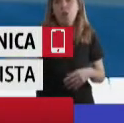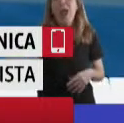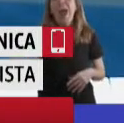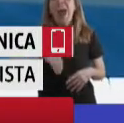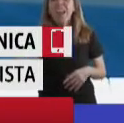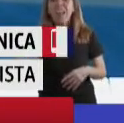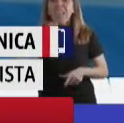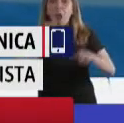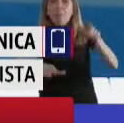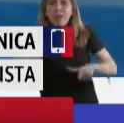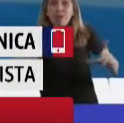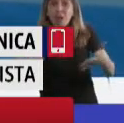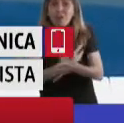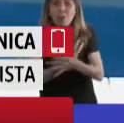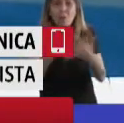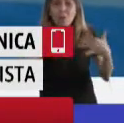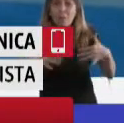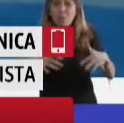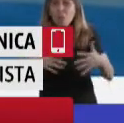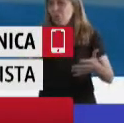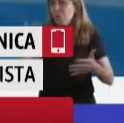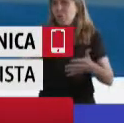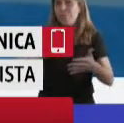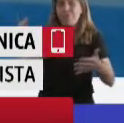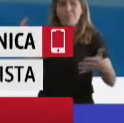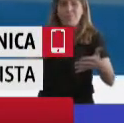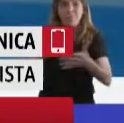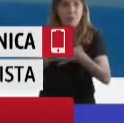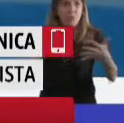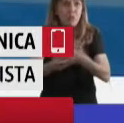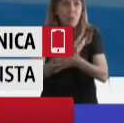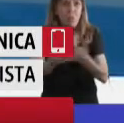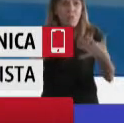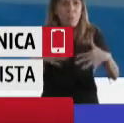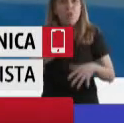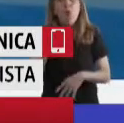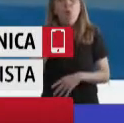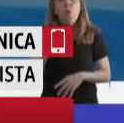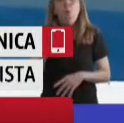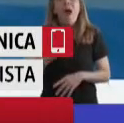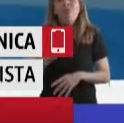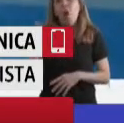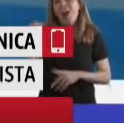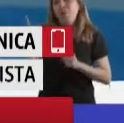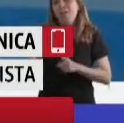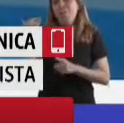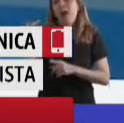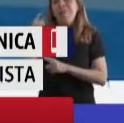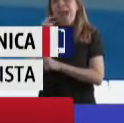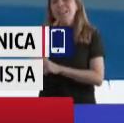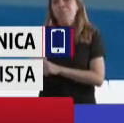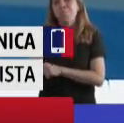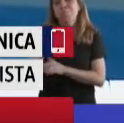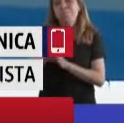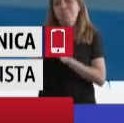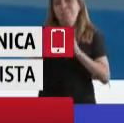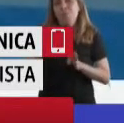una, te haces mala sangre, bueno. Bueno. Esperemos que no sea nada. Gracias, ojalá, Claudio. ojalá que no pase